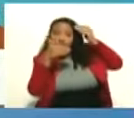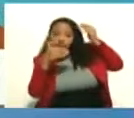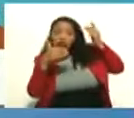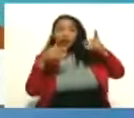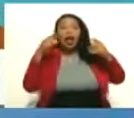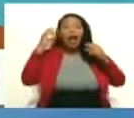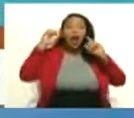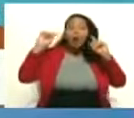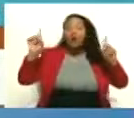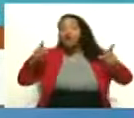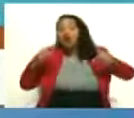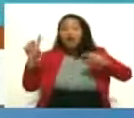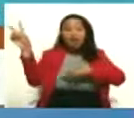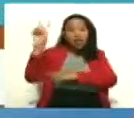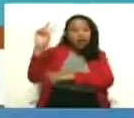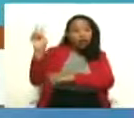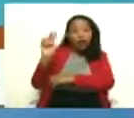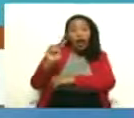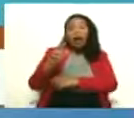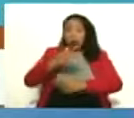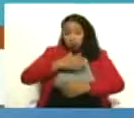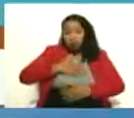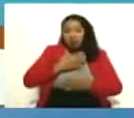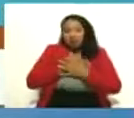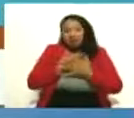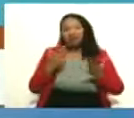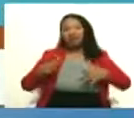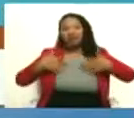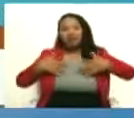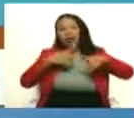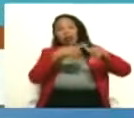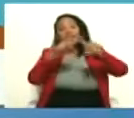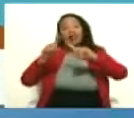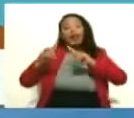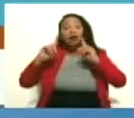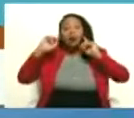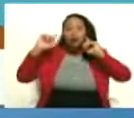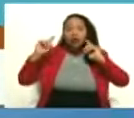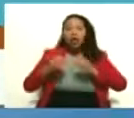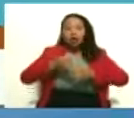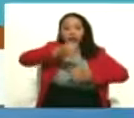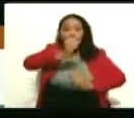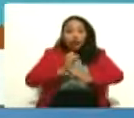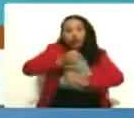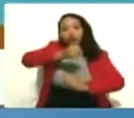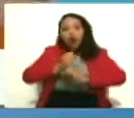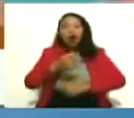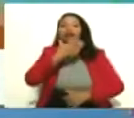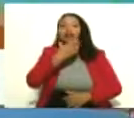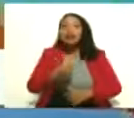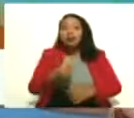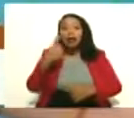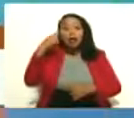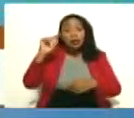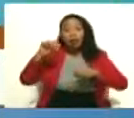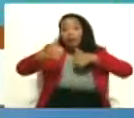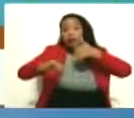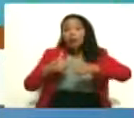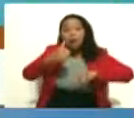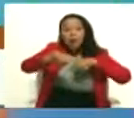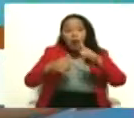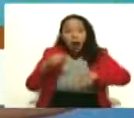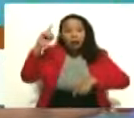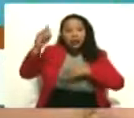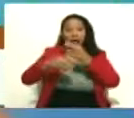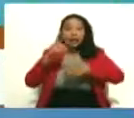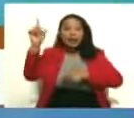música venezolana, a quienes pueden disfrutar también en diversos géneros, en la gaita, también esas parrandas que en Zulia